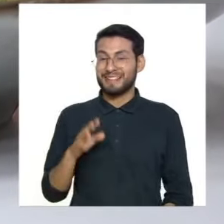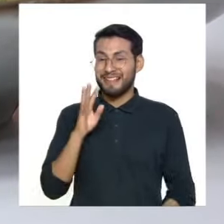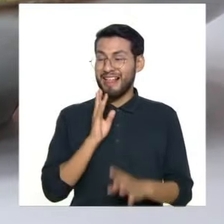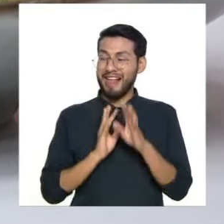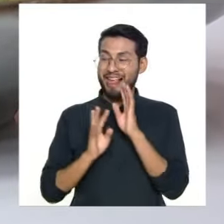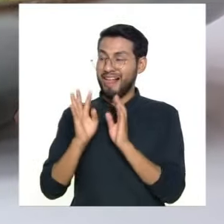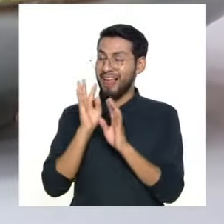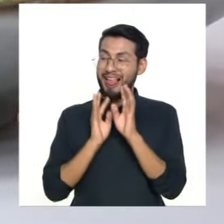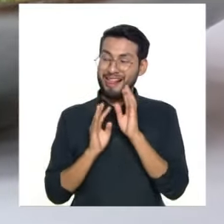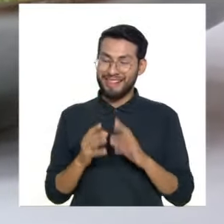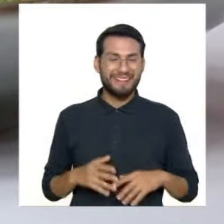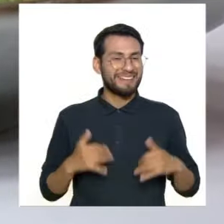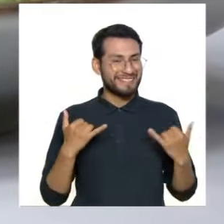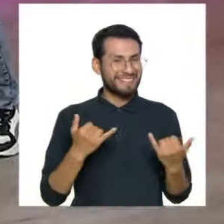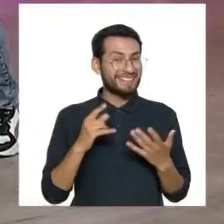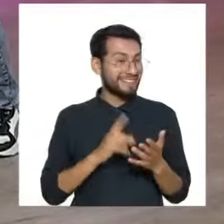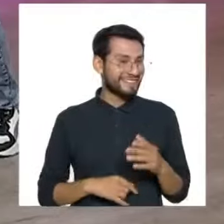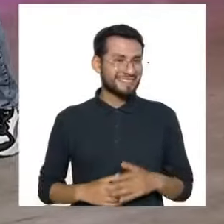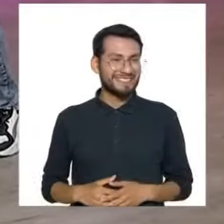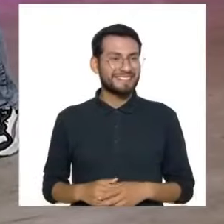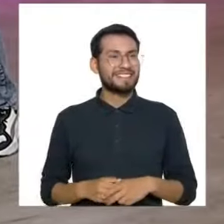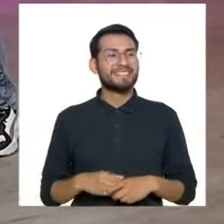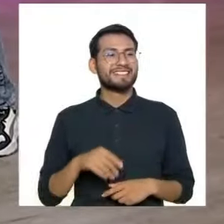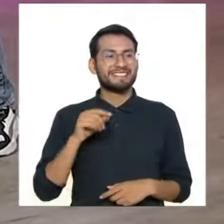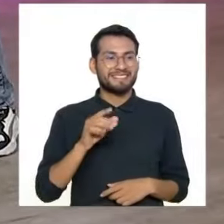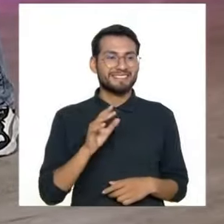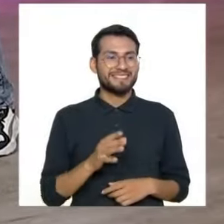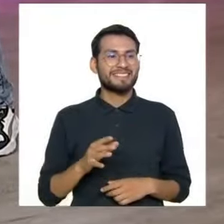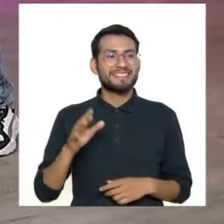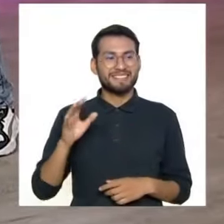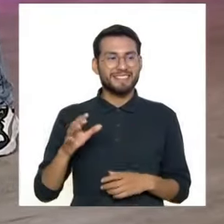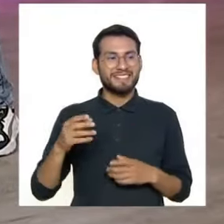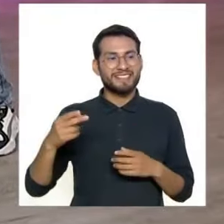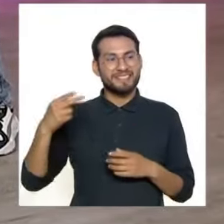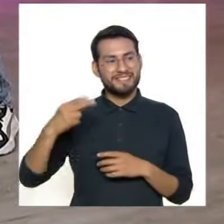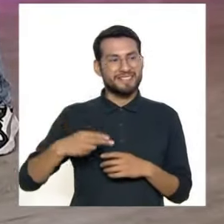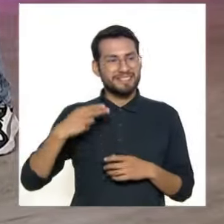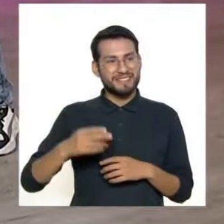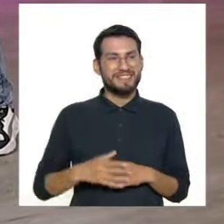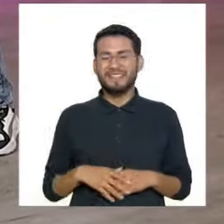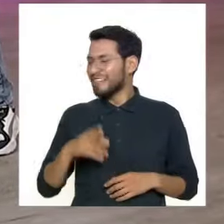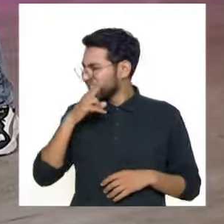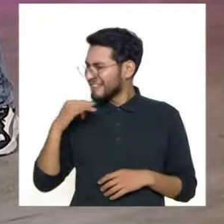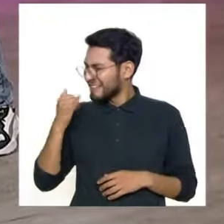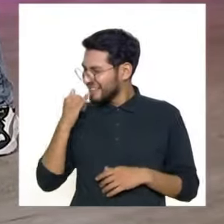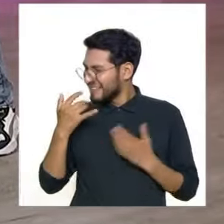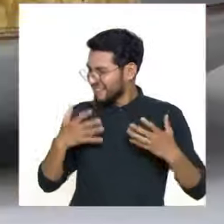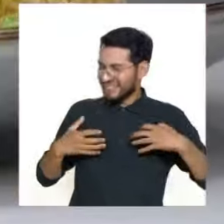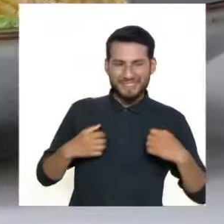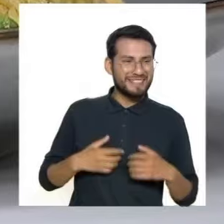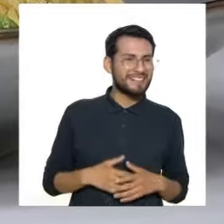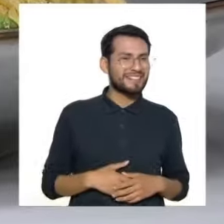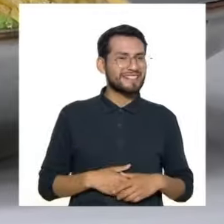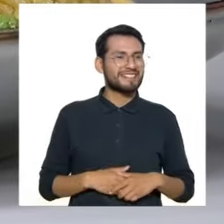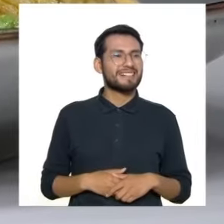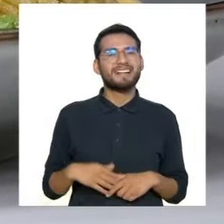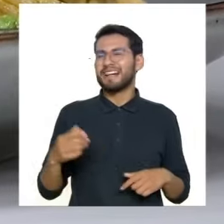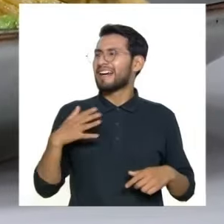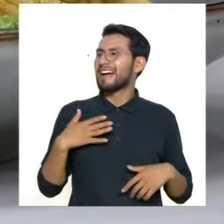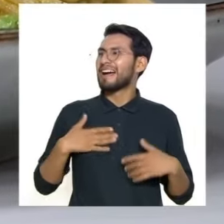Rendo y vamos a echarle ahora su su su nicolasa por qué lo agarras a pisu